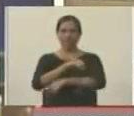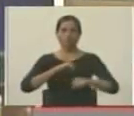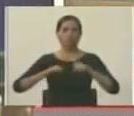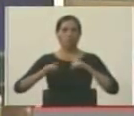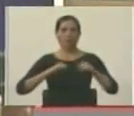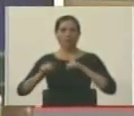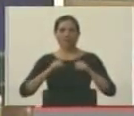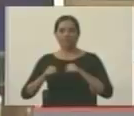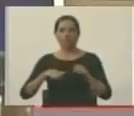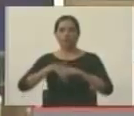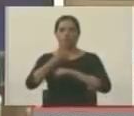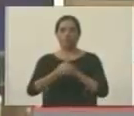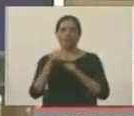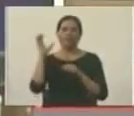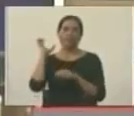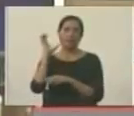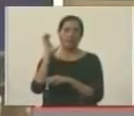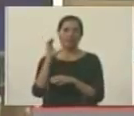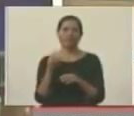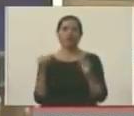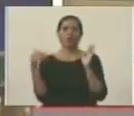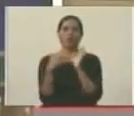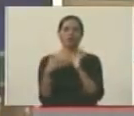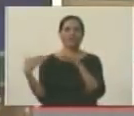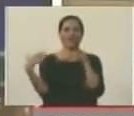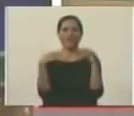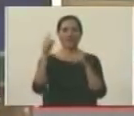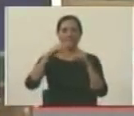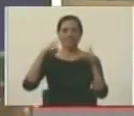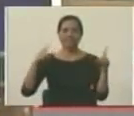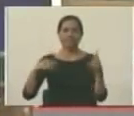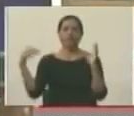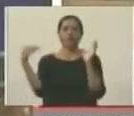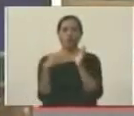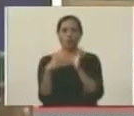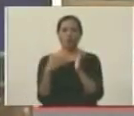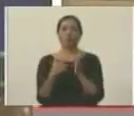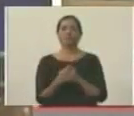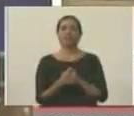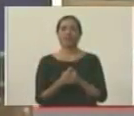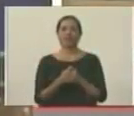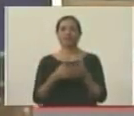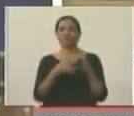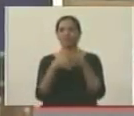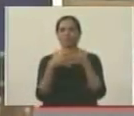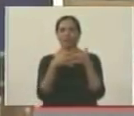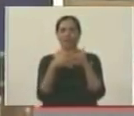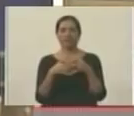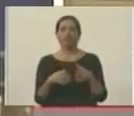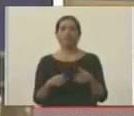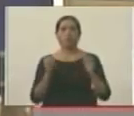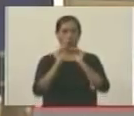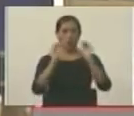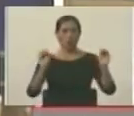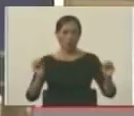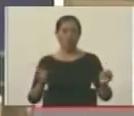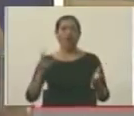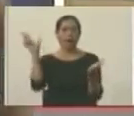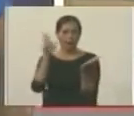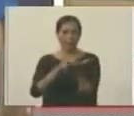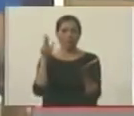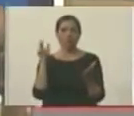movilización con el plan de la patria. Contra la guerra eléctrica, contra el imperialismo y por la paz. Así los es. Convoco, pues.